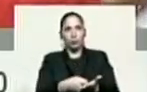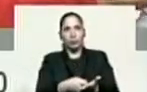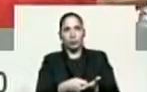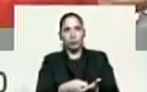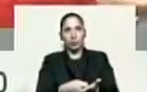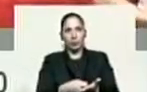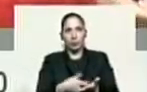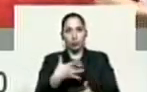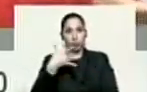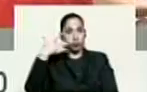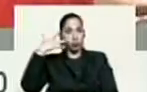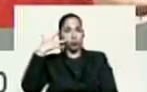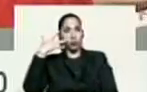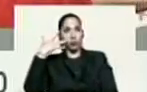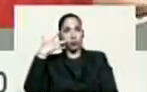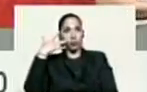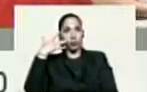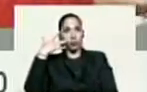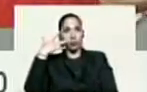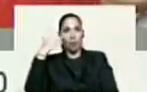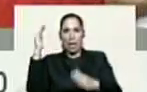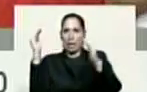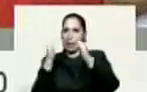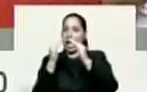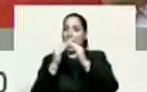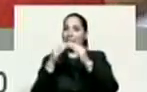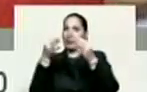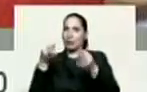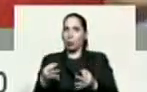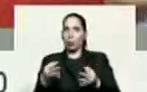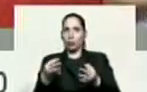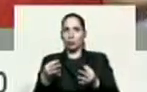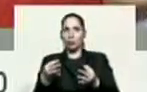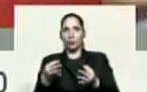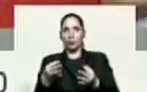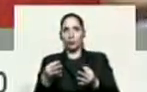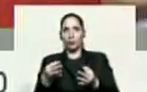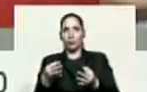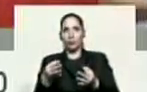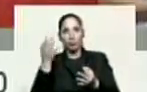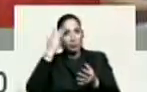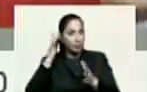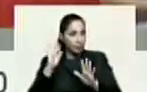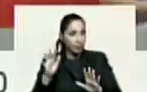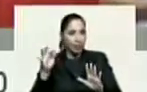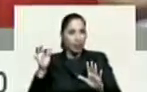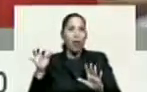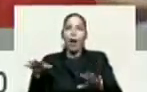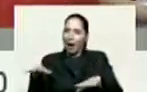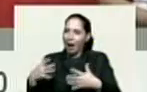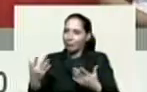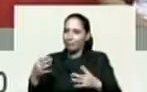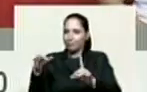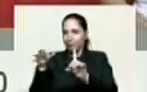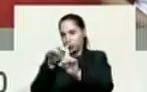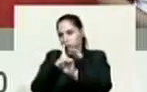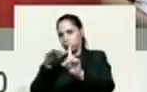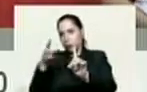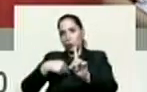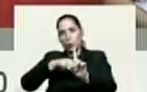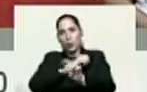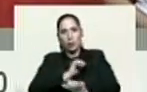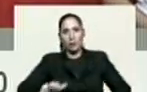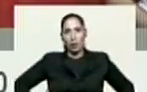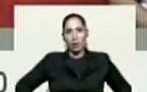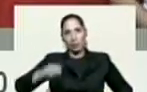fama, casa seguramente, trató de convencer a nuestra Fuerza Armada. Va